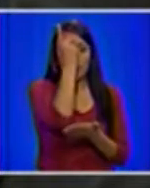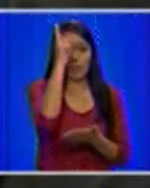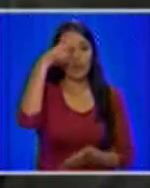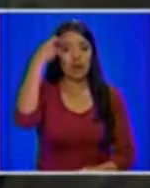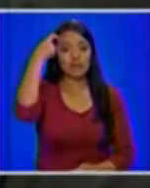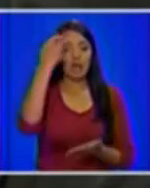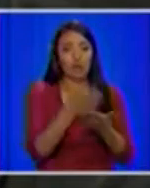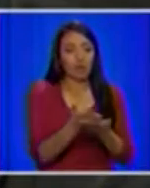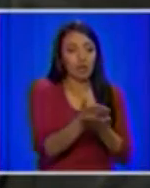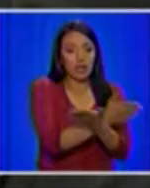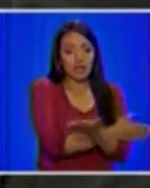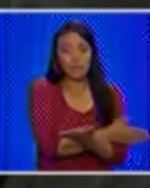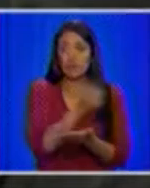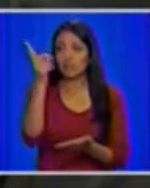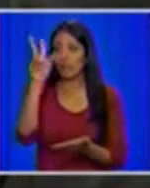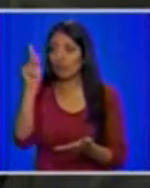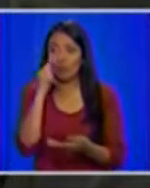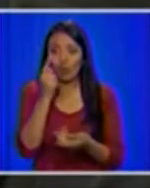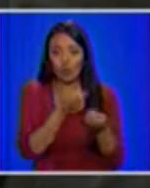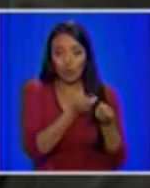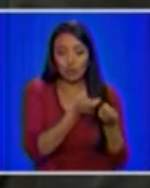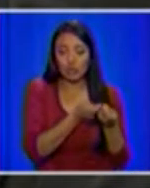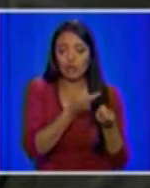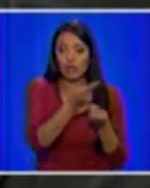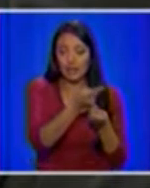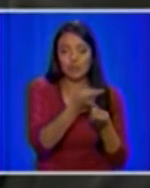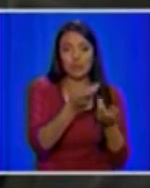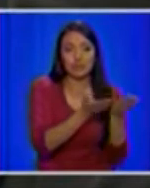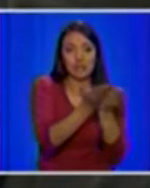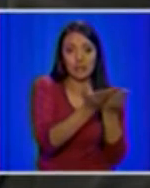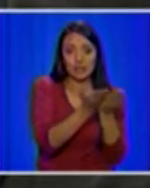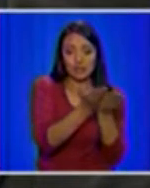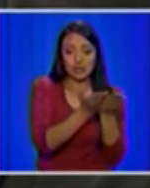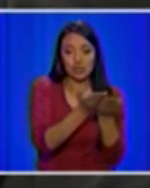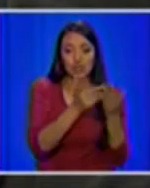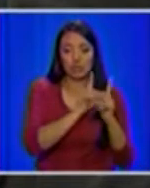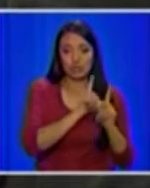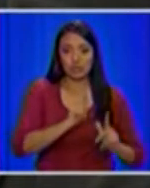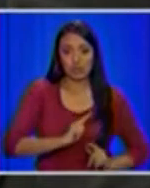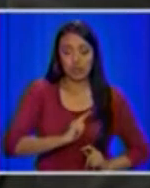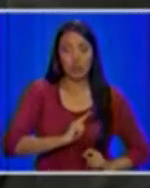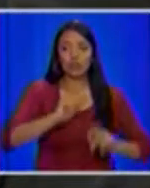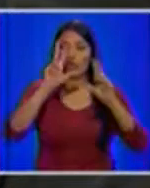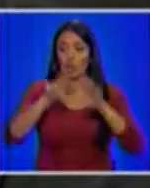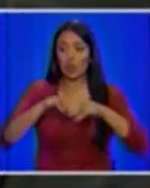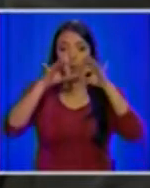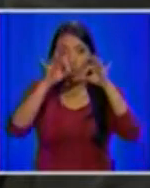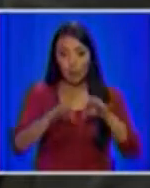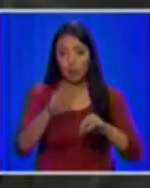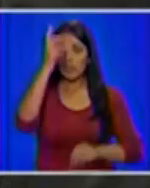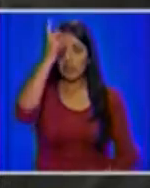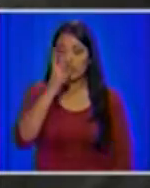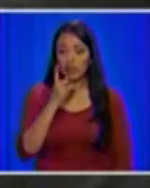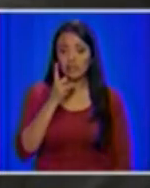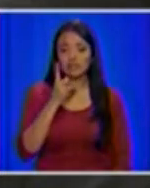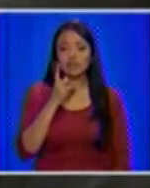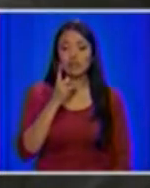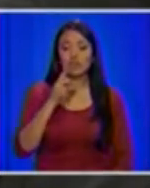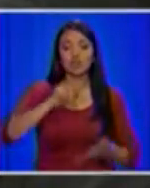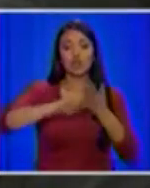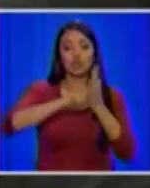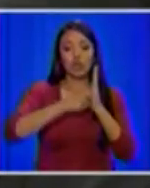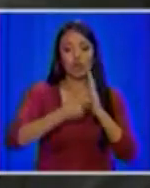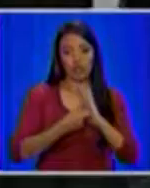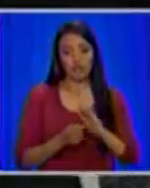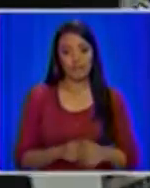por los servicios de salud a los jubilados y jefas de hogar e incumpla con las resoluciones de la contraloría general